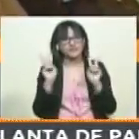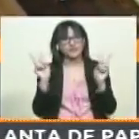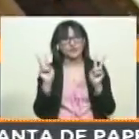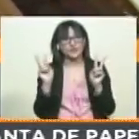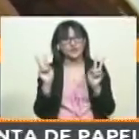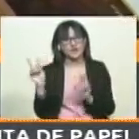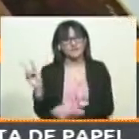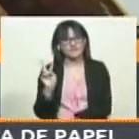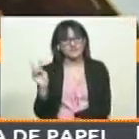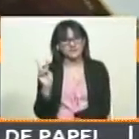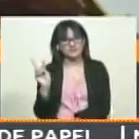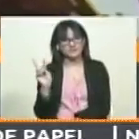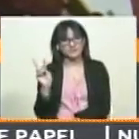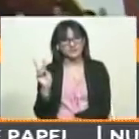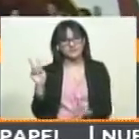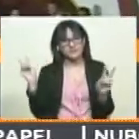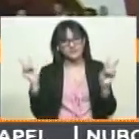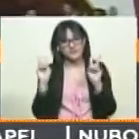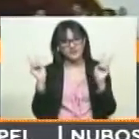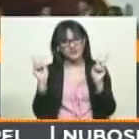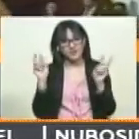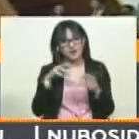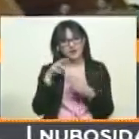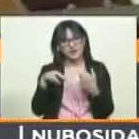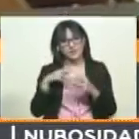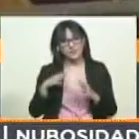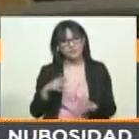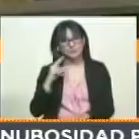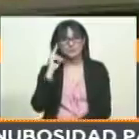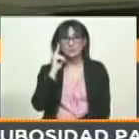Venezuela, por la victoria de la Revolución Bolivariana.